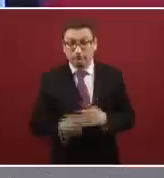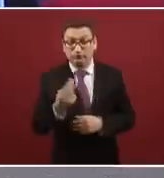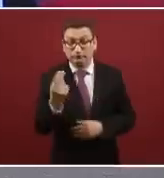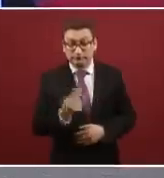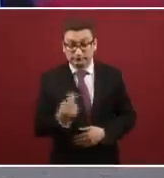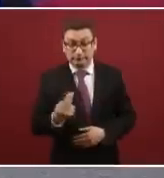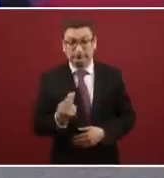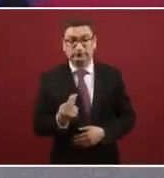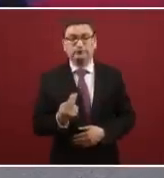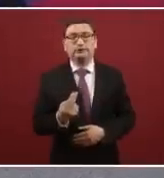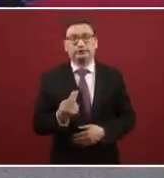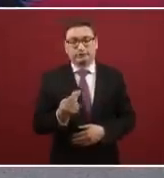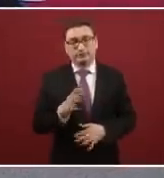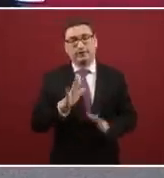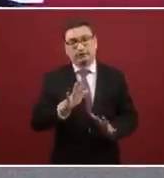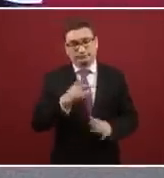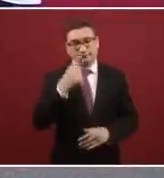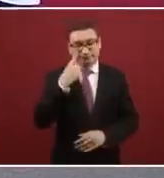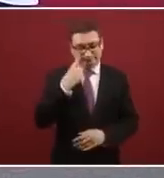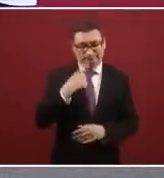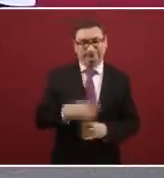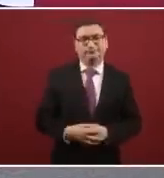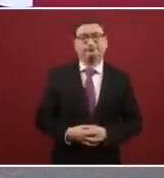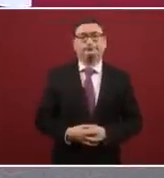si hace falta, miren,